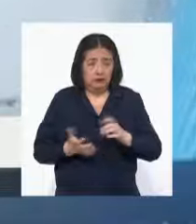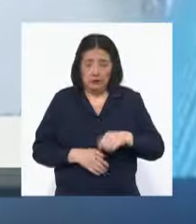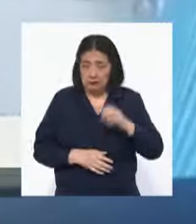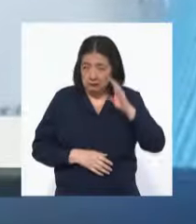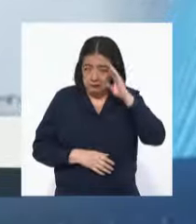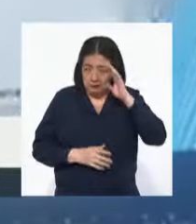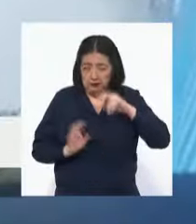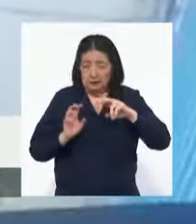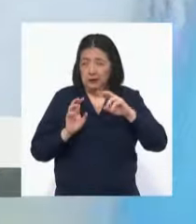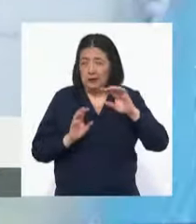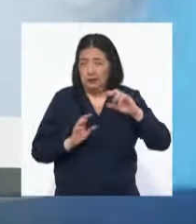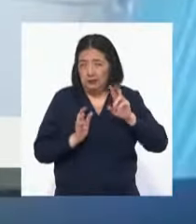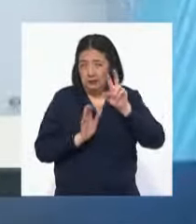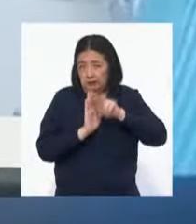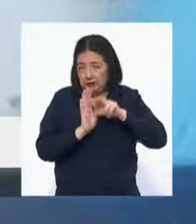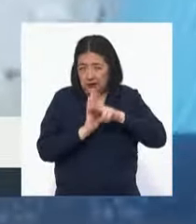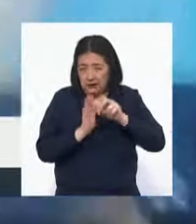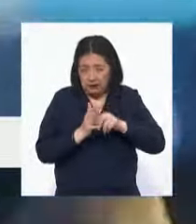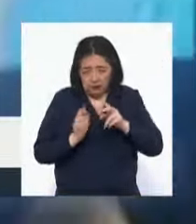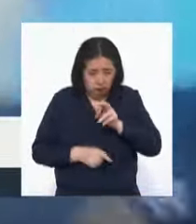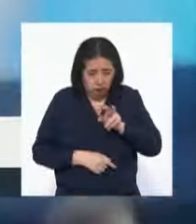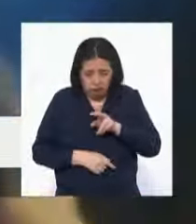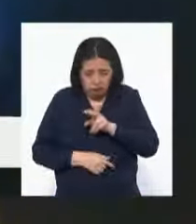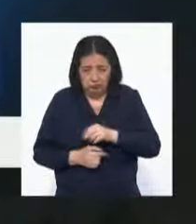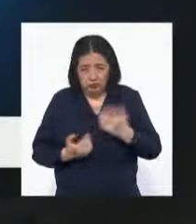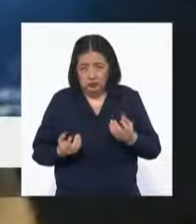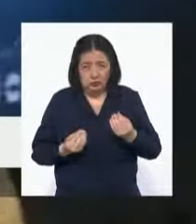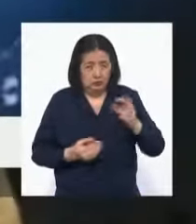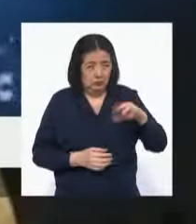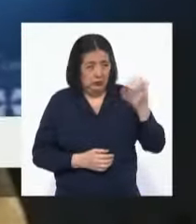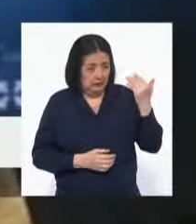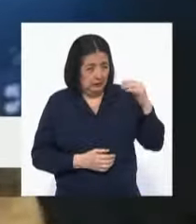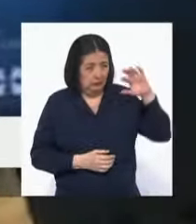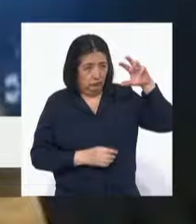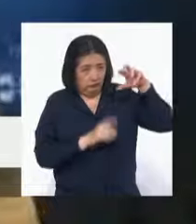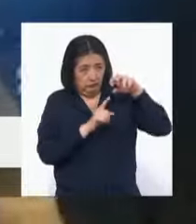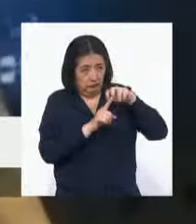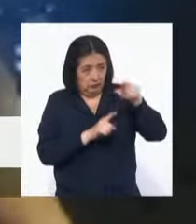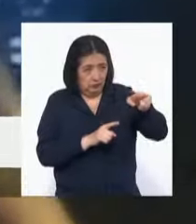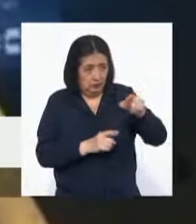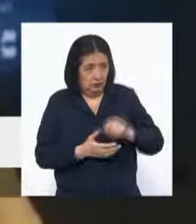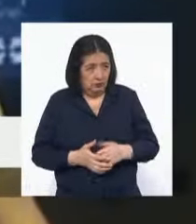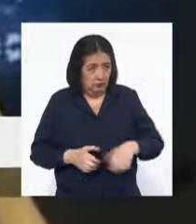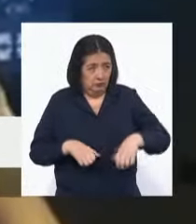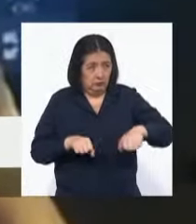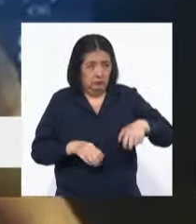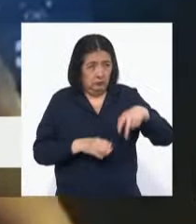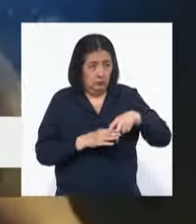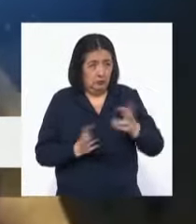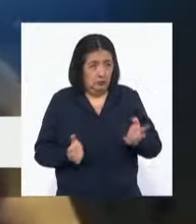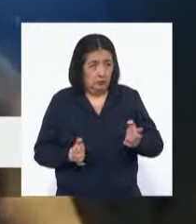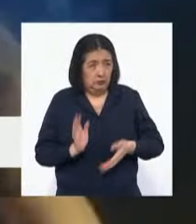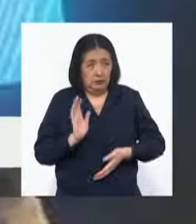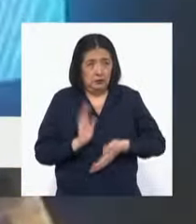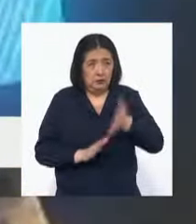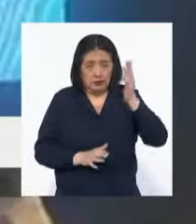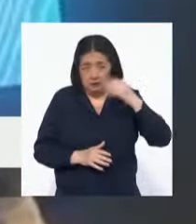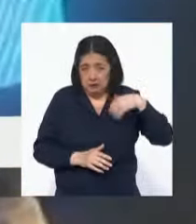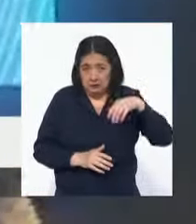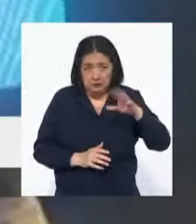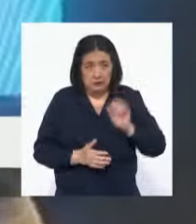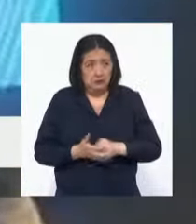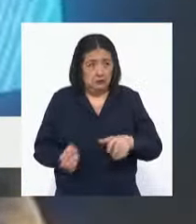videos registrados por las cámaras de seguridad. Como se ven en las imágenes, un sujeto prende su moto lineal para fugar con rumbo desconocido